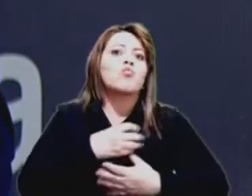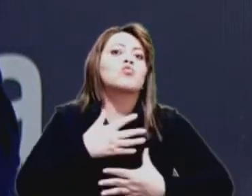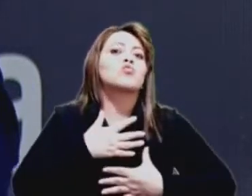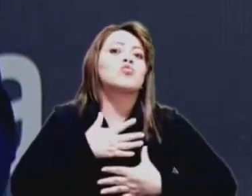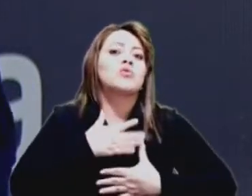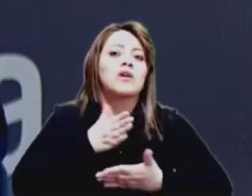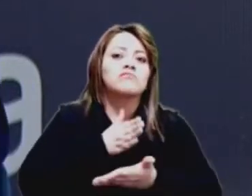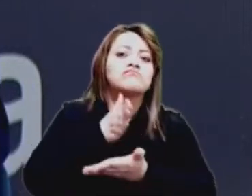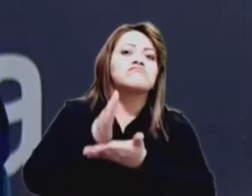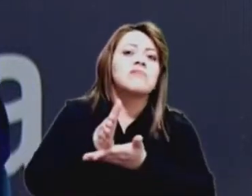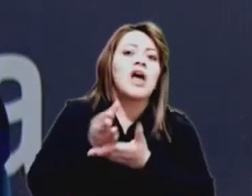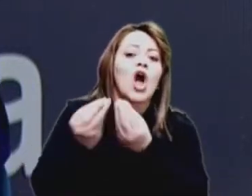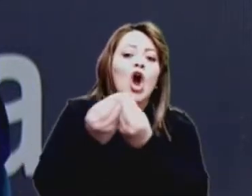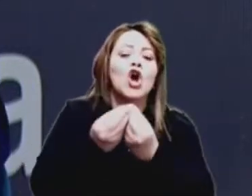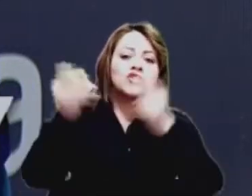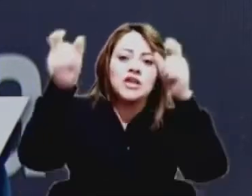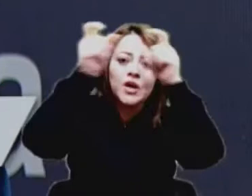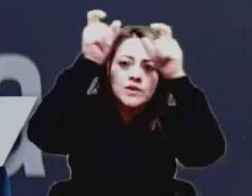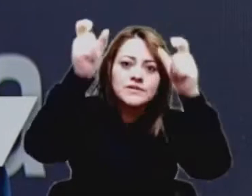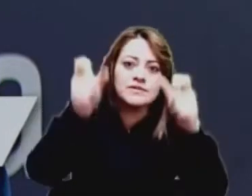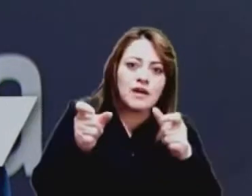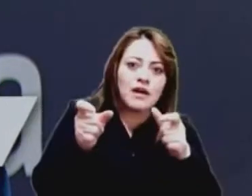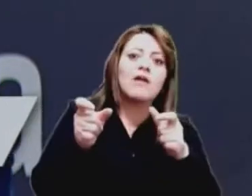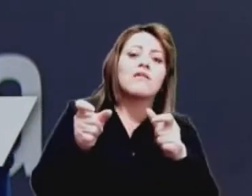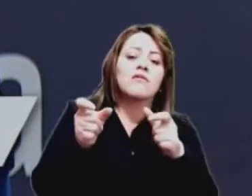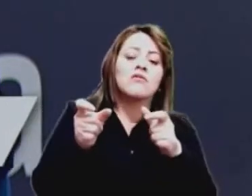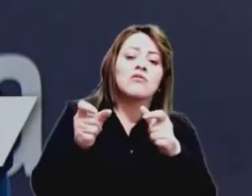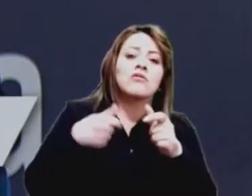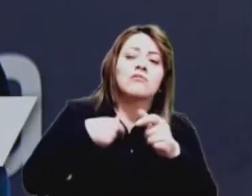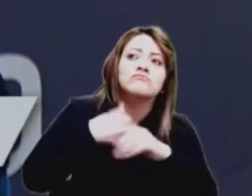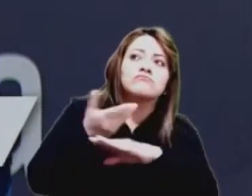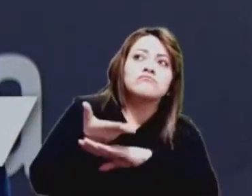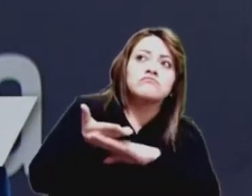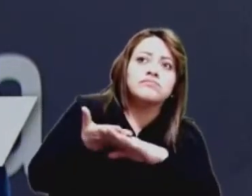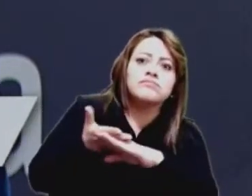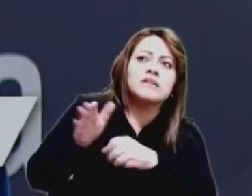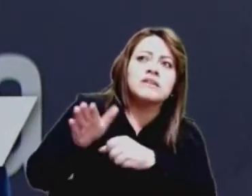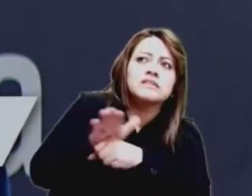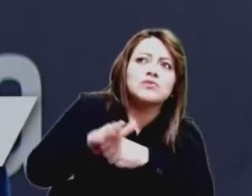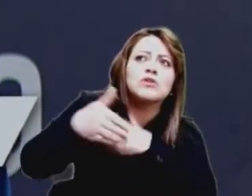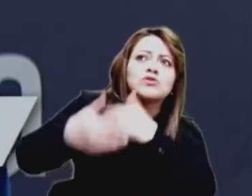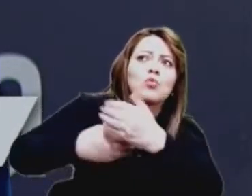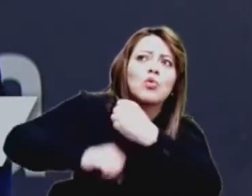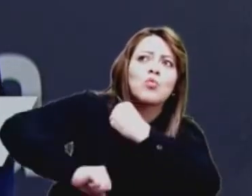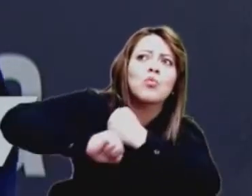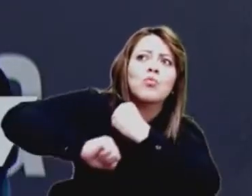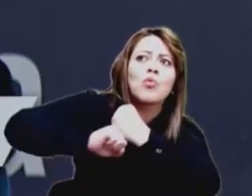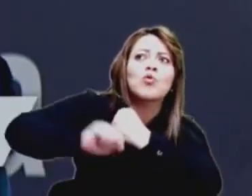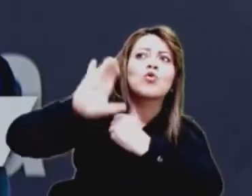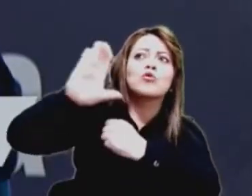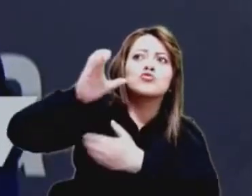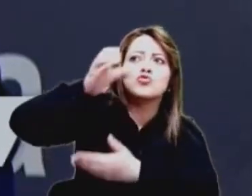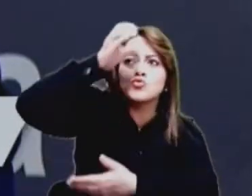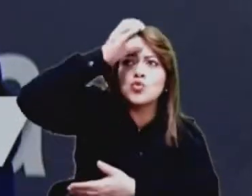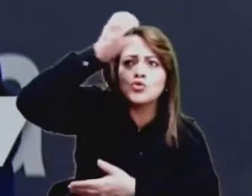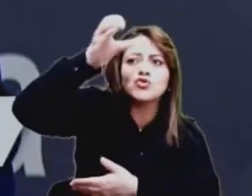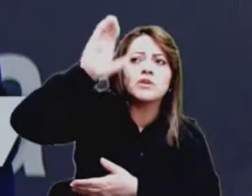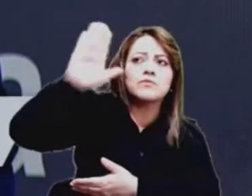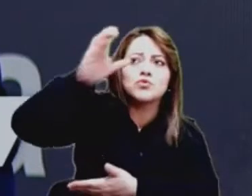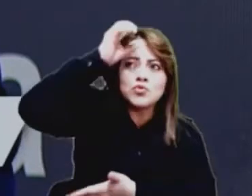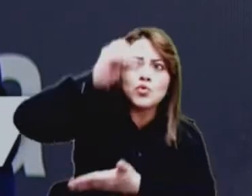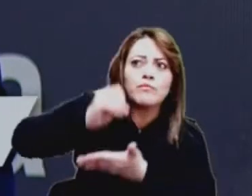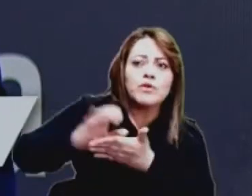de los estado algunas de éstas algunas de estas controversias que la solución a través de estos conceptos y hemos sido escuchados